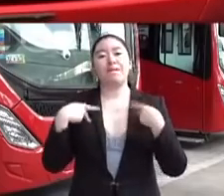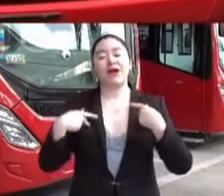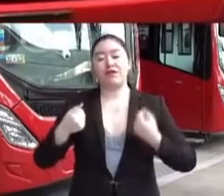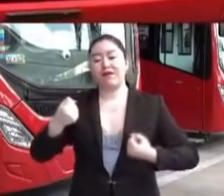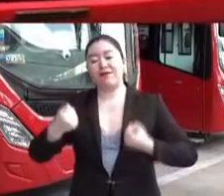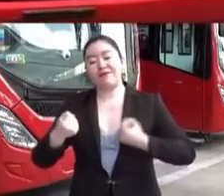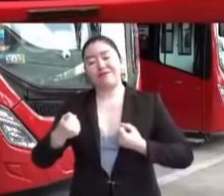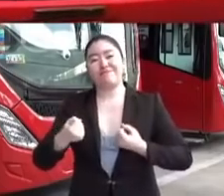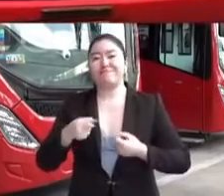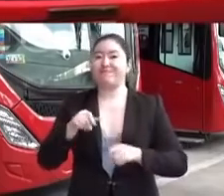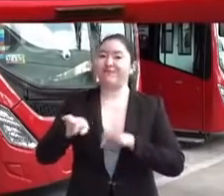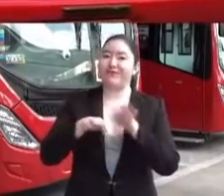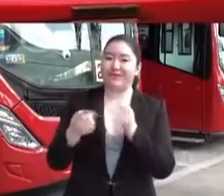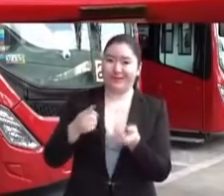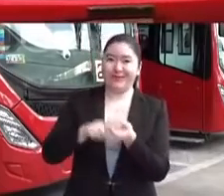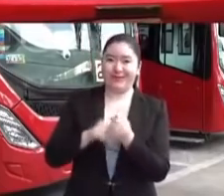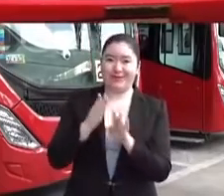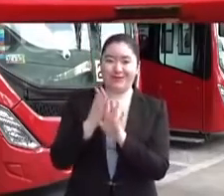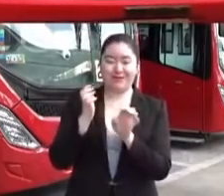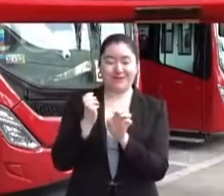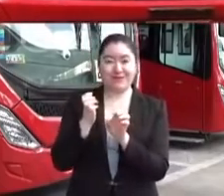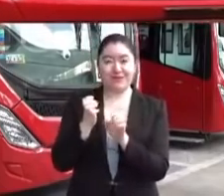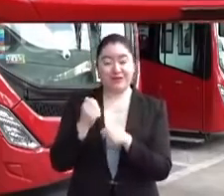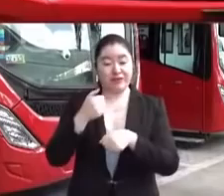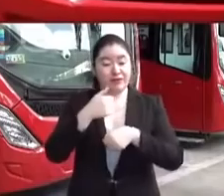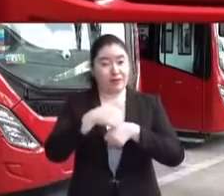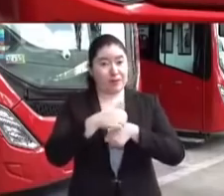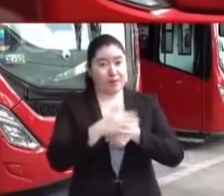Así que esta línea de Metrobús, la línea